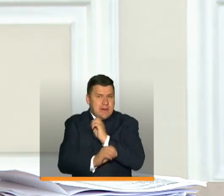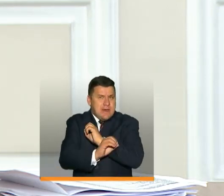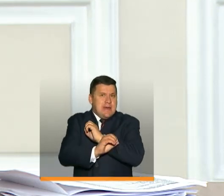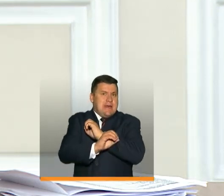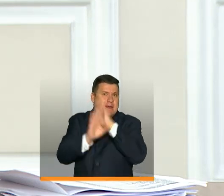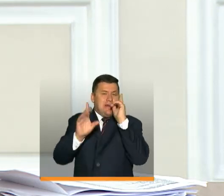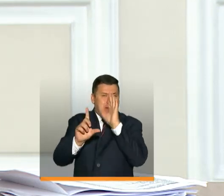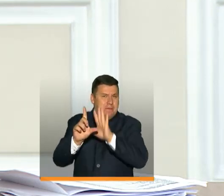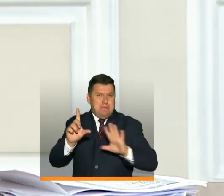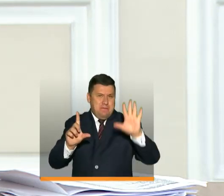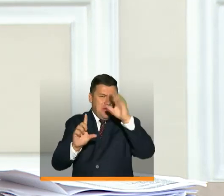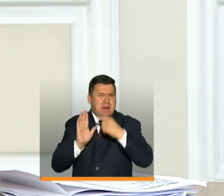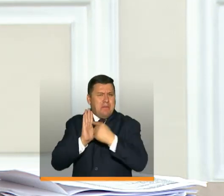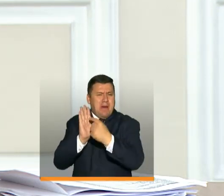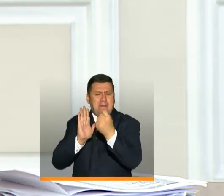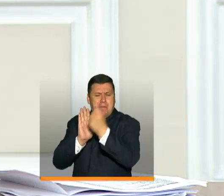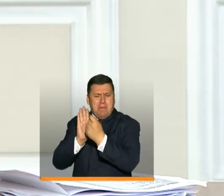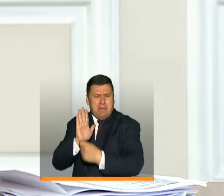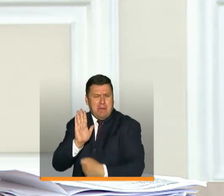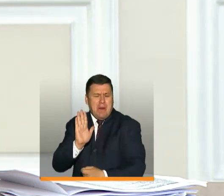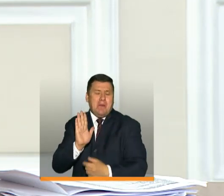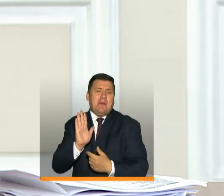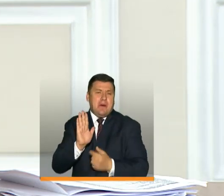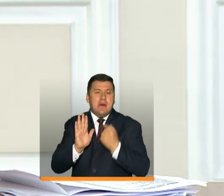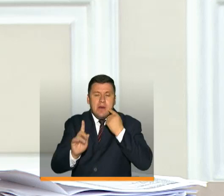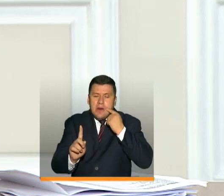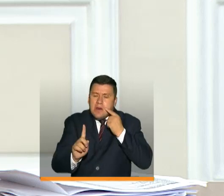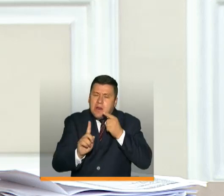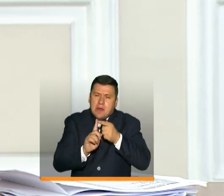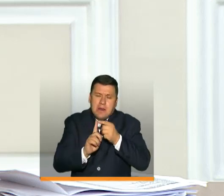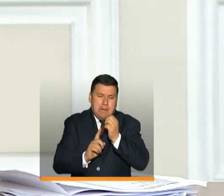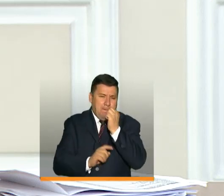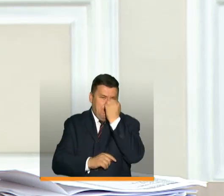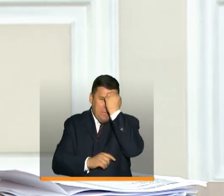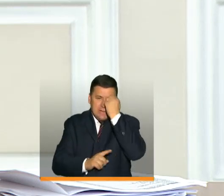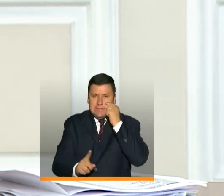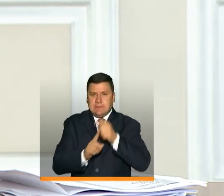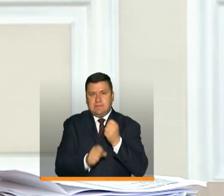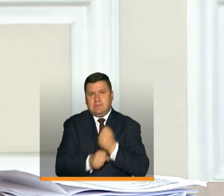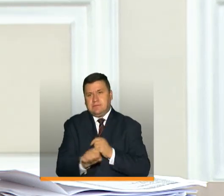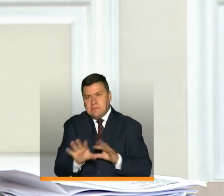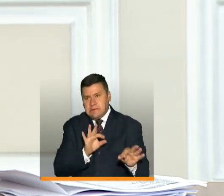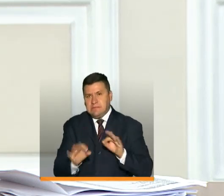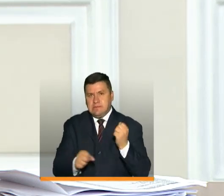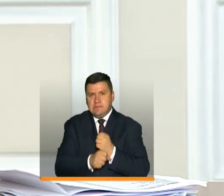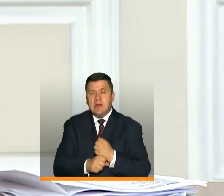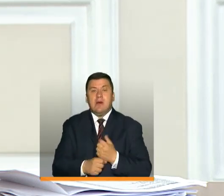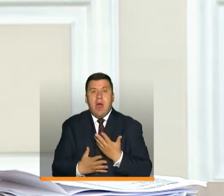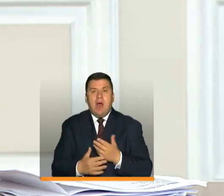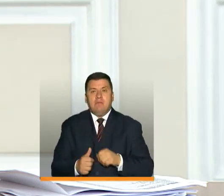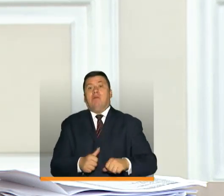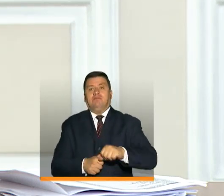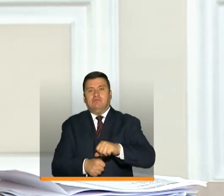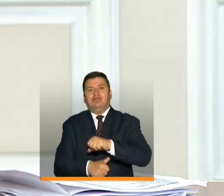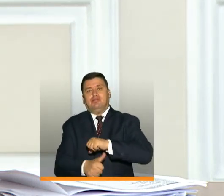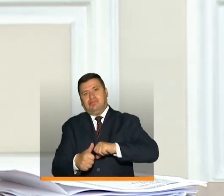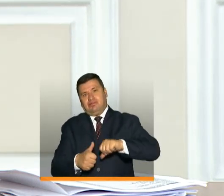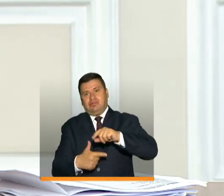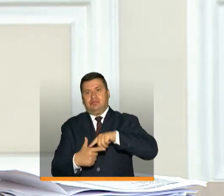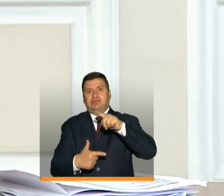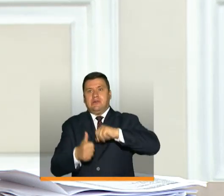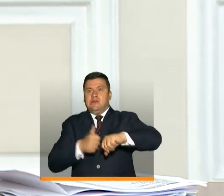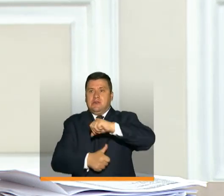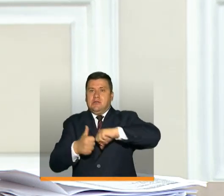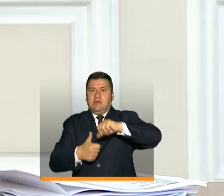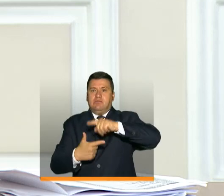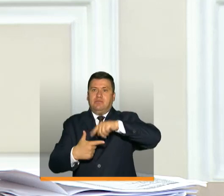claramente en el video, nuestra principal apuesta en materia de empleo es la reactivación de toda la economía, y